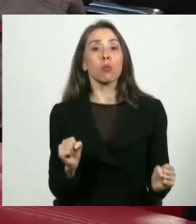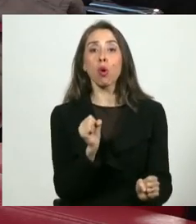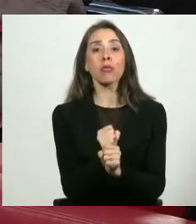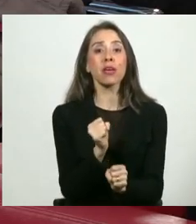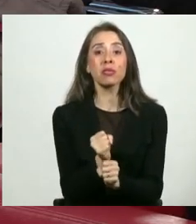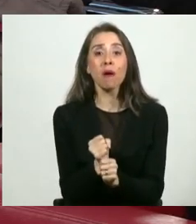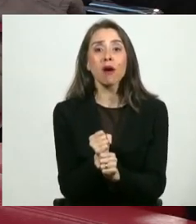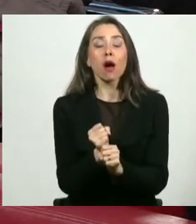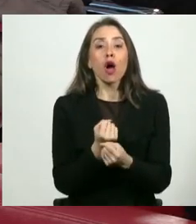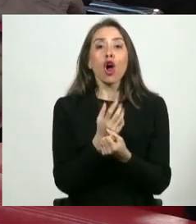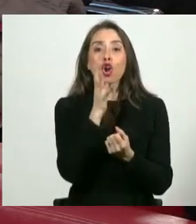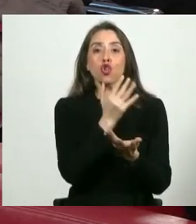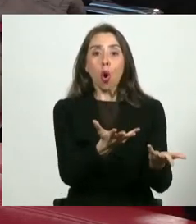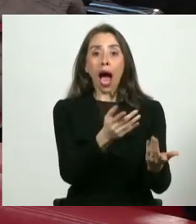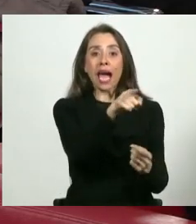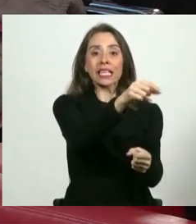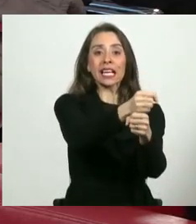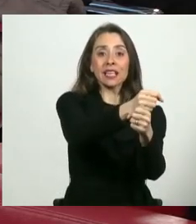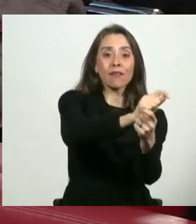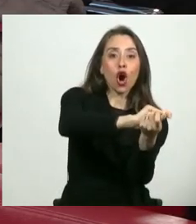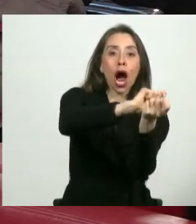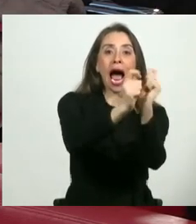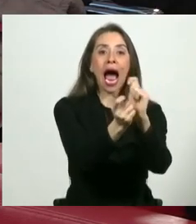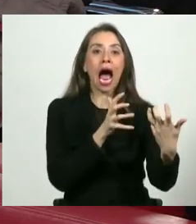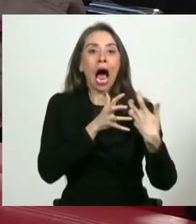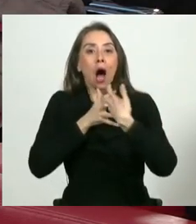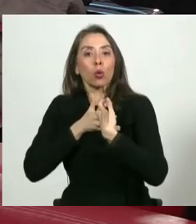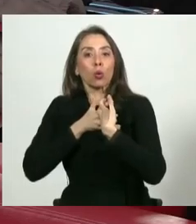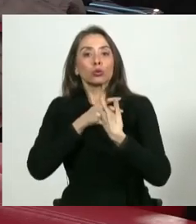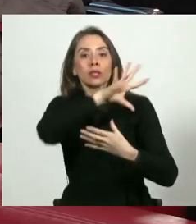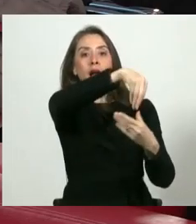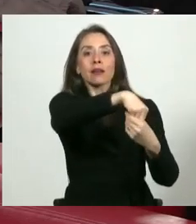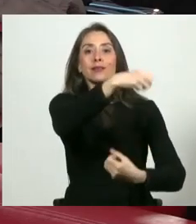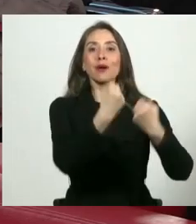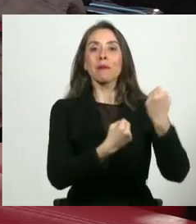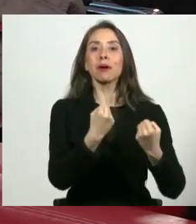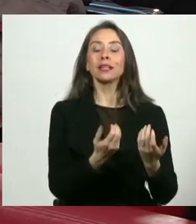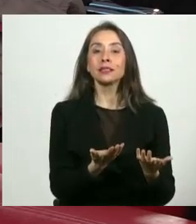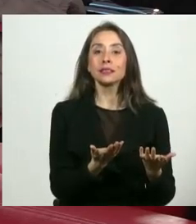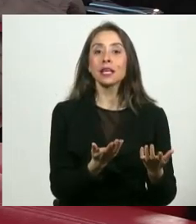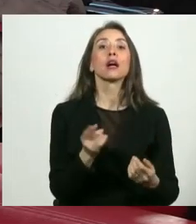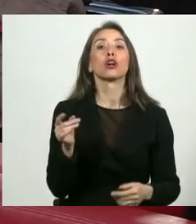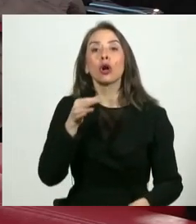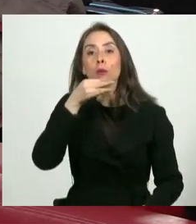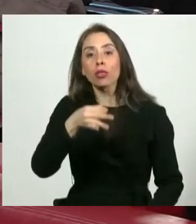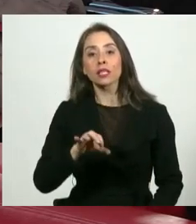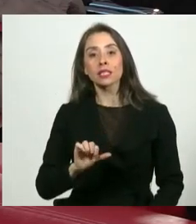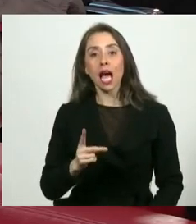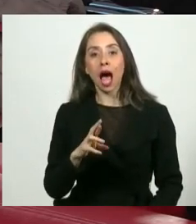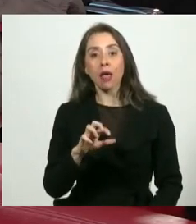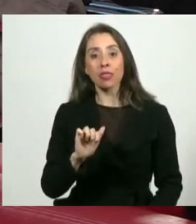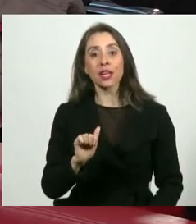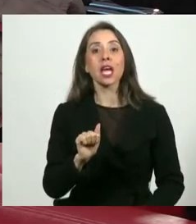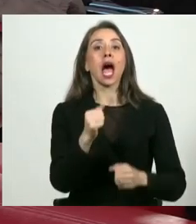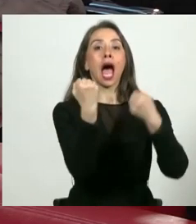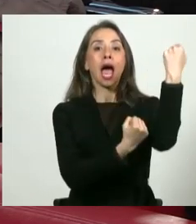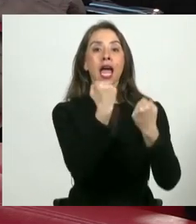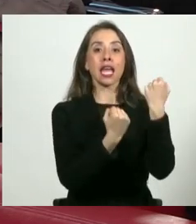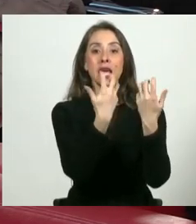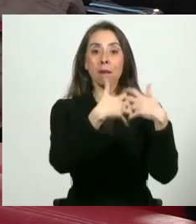trabajar porque no cuentan con los ajustes razonables en la empresa. Y realmente, como decía Andrea, la empresa